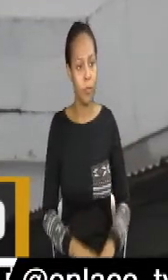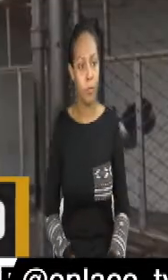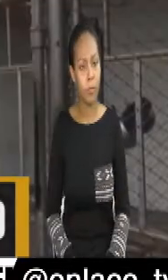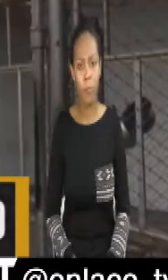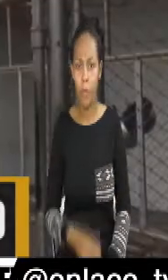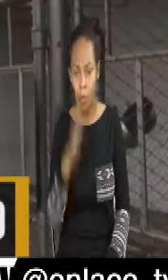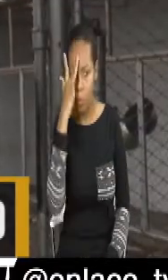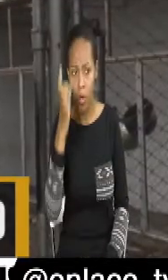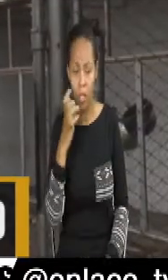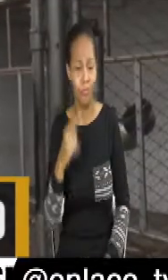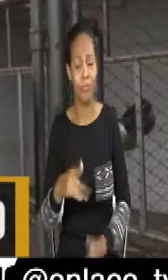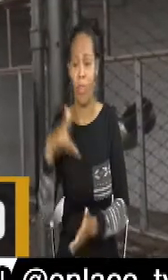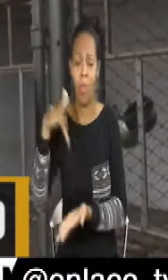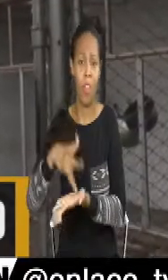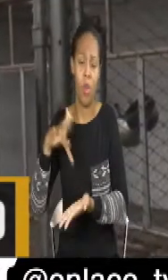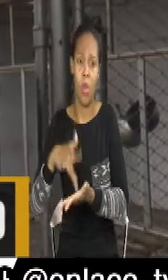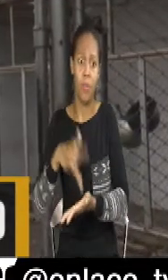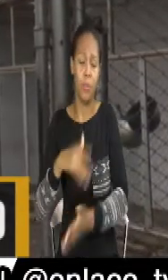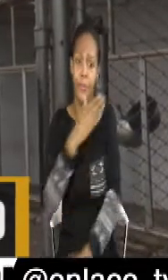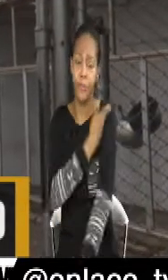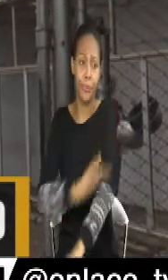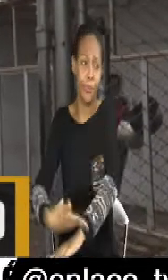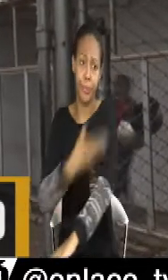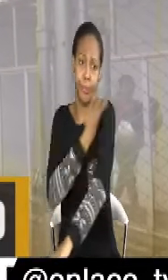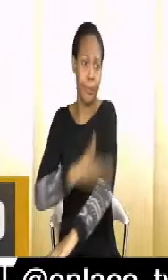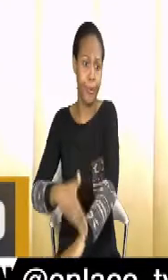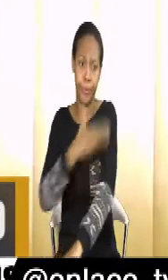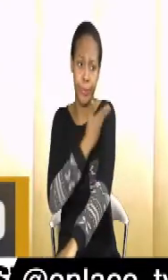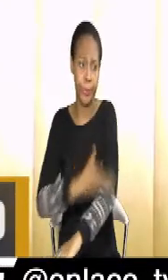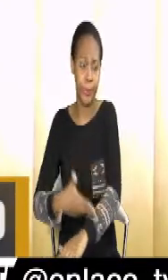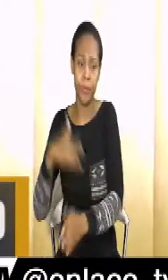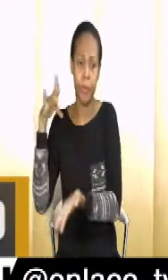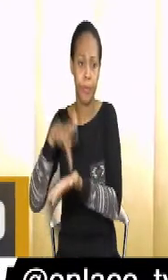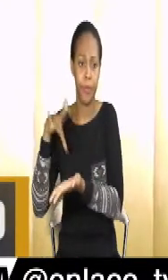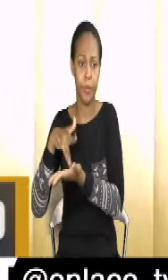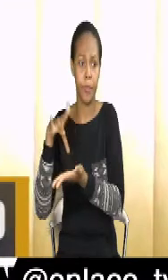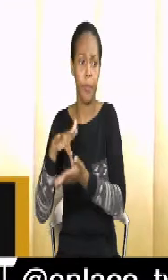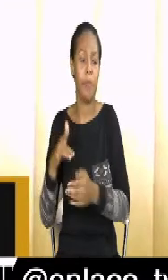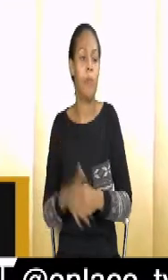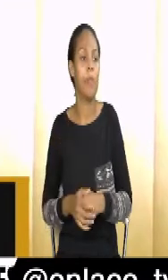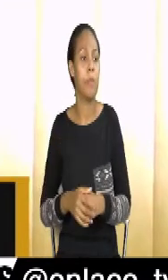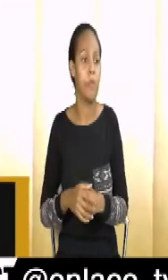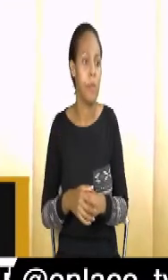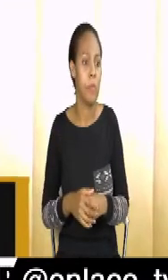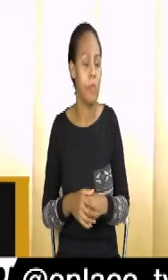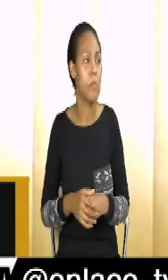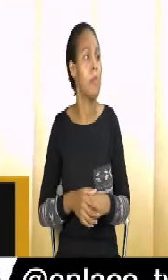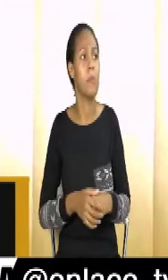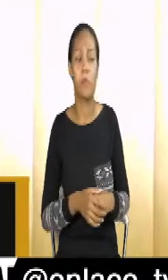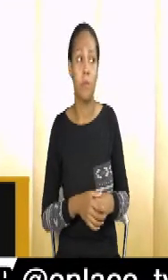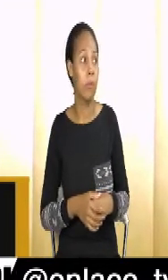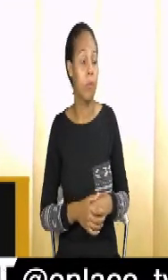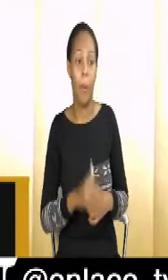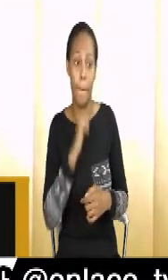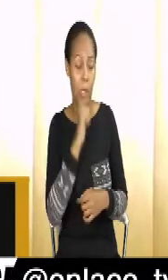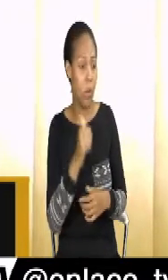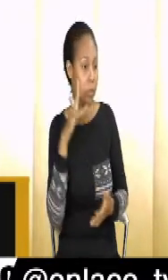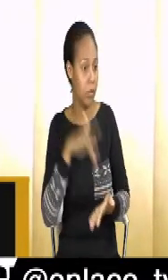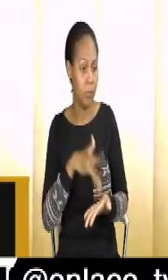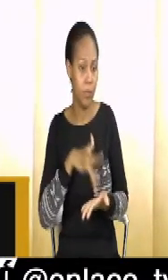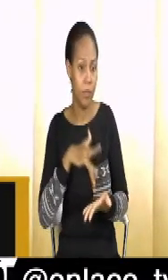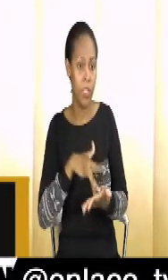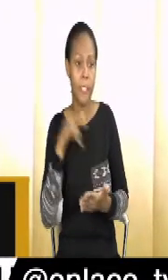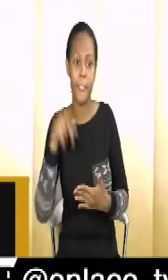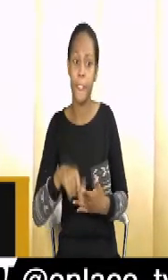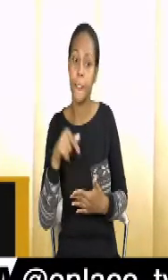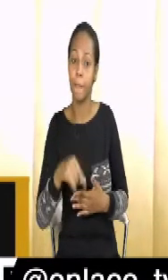una millonaria deuda con este centro asistencial de segundo nivel. La cartera inmensa que hay con Emdisalud. El 12 de agosto logré en la ciudad